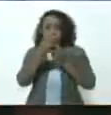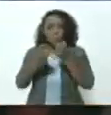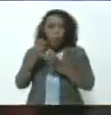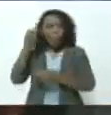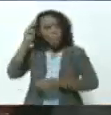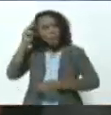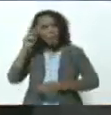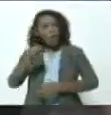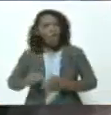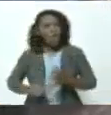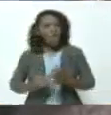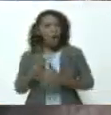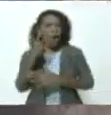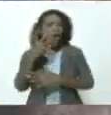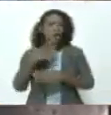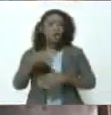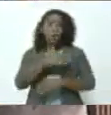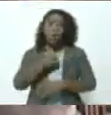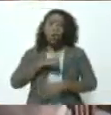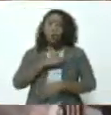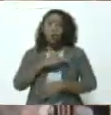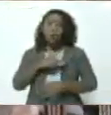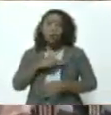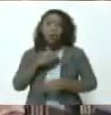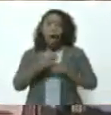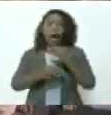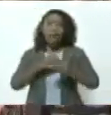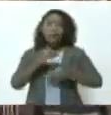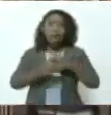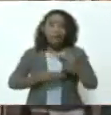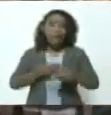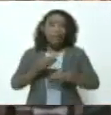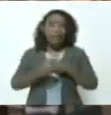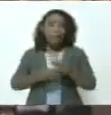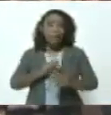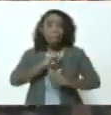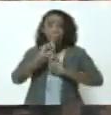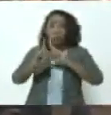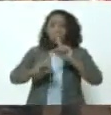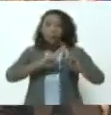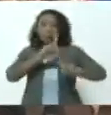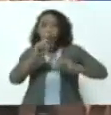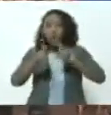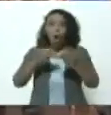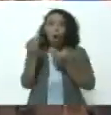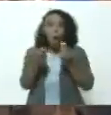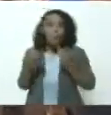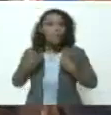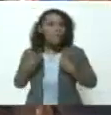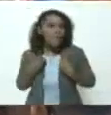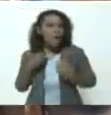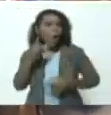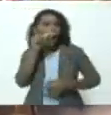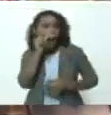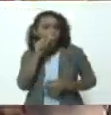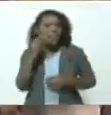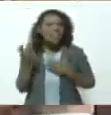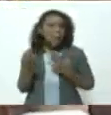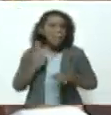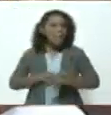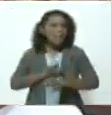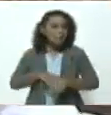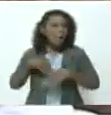fue fundamental. También todos estábamos abocados a preguntar cómo vivieron estos hombres, qué ocurrieron con